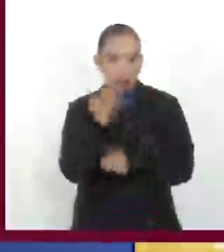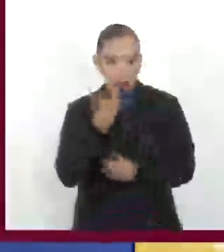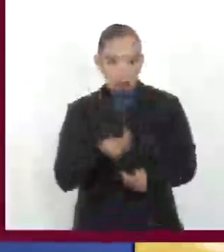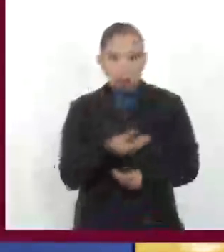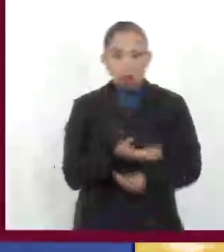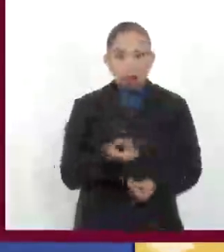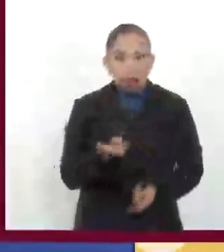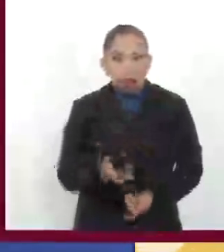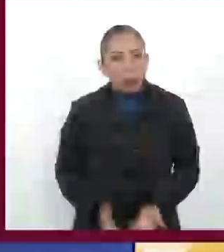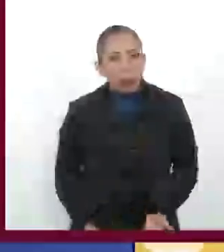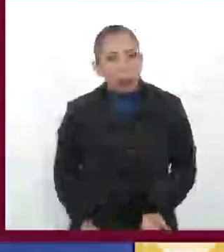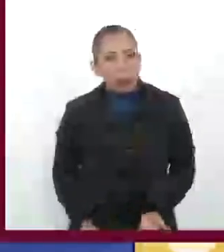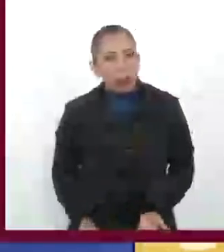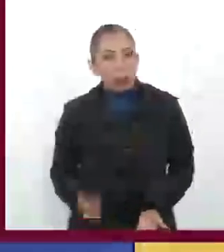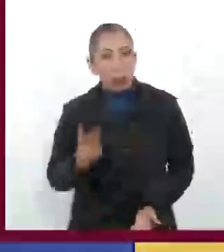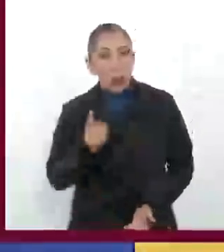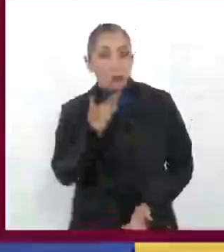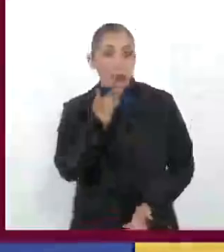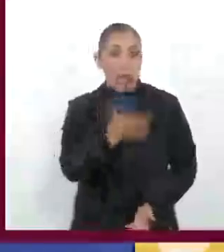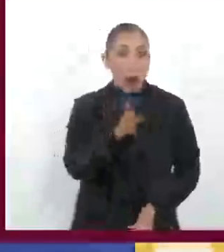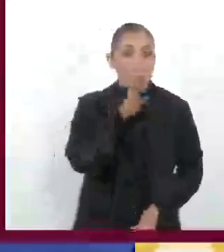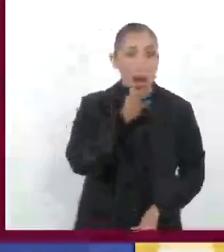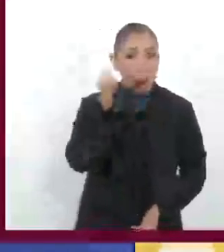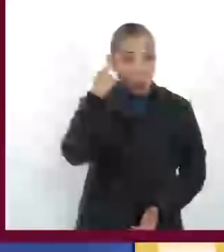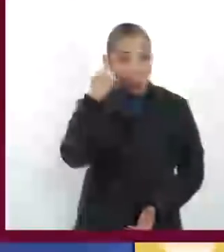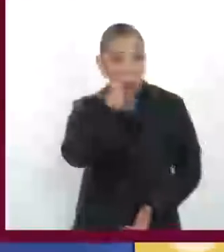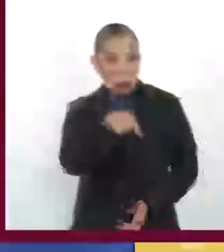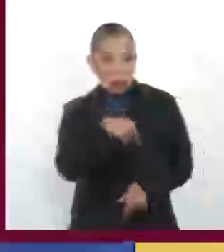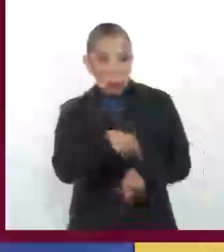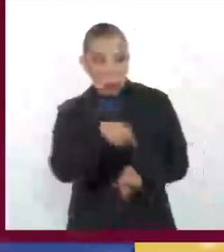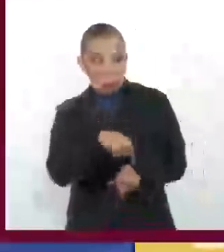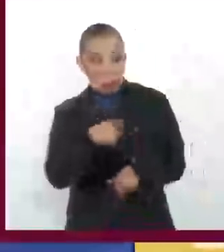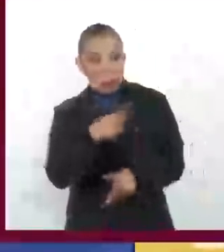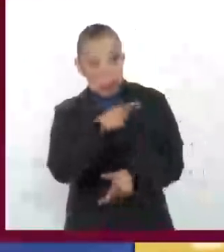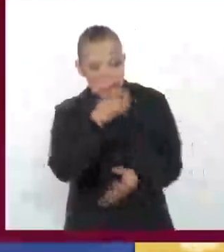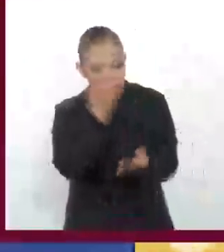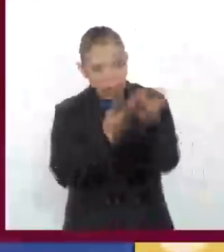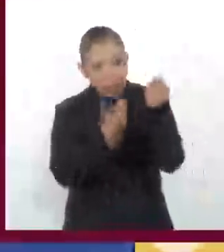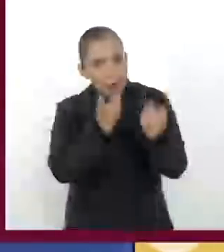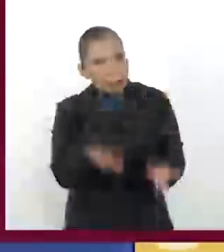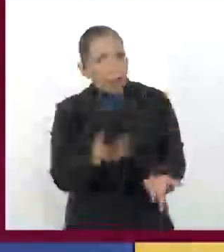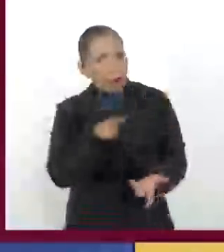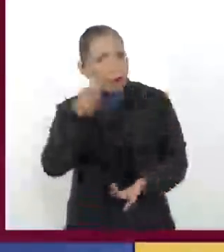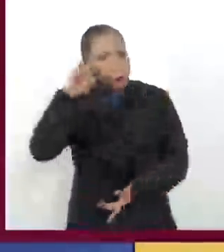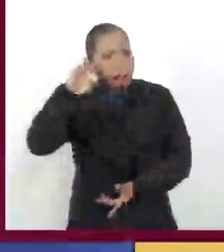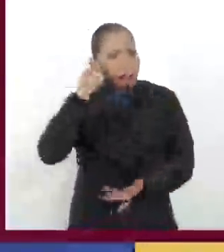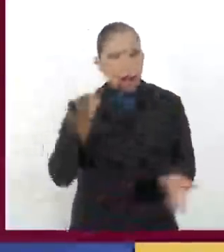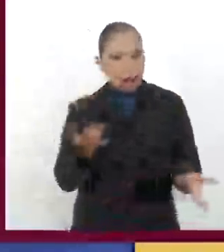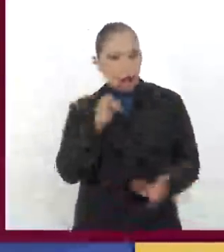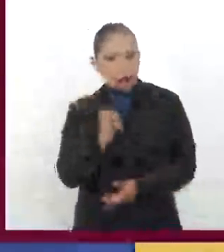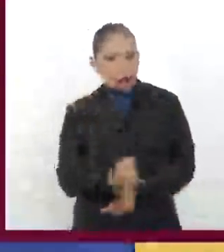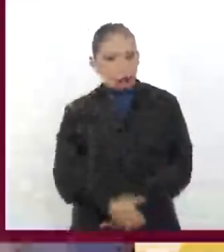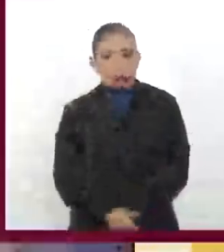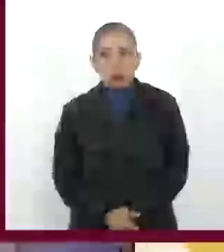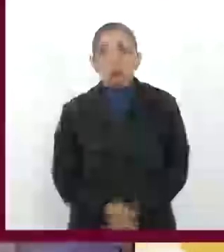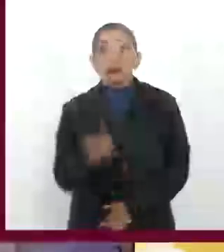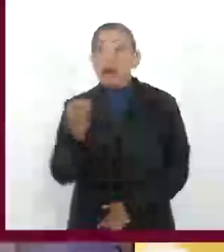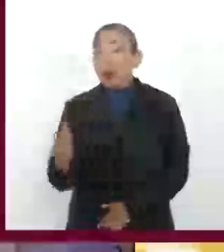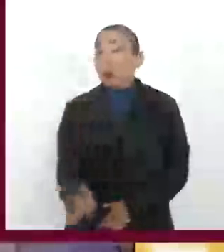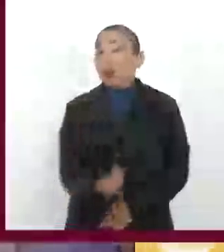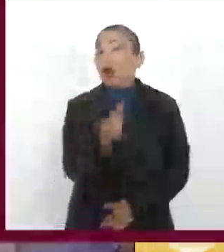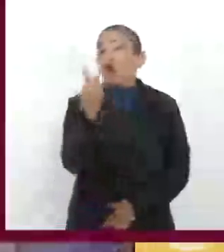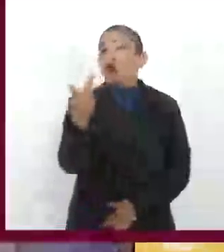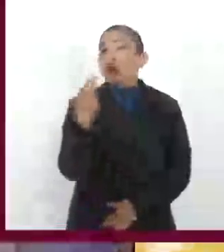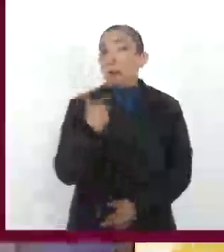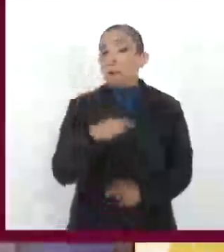O sea, independientemente de si está de buenas, si está de malas, la hora, te tienen que dar un buen trato y no tienen que ser así.